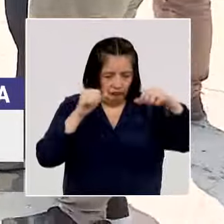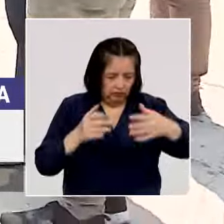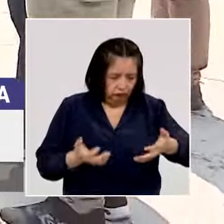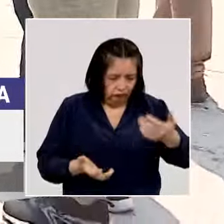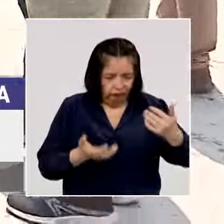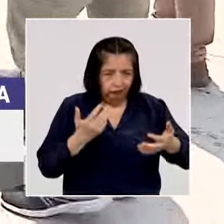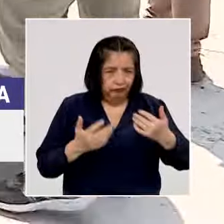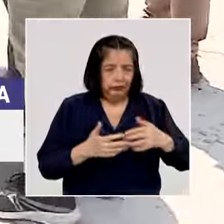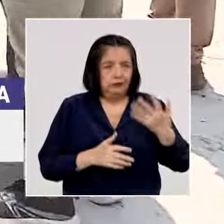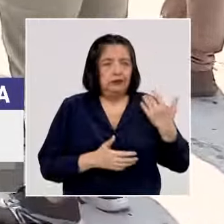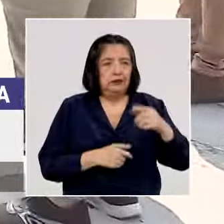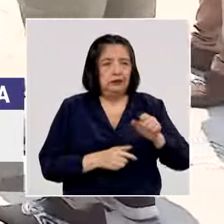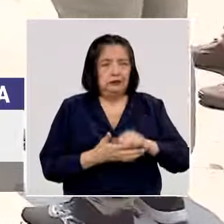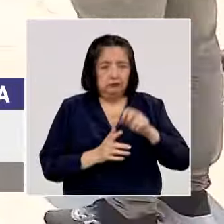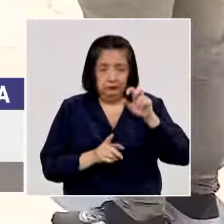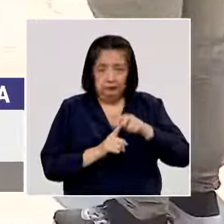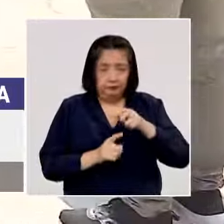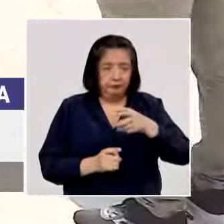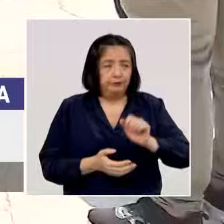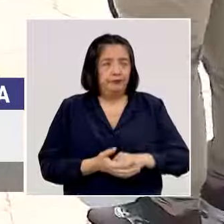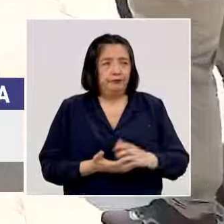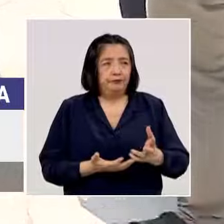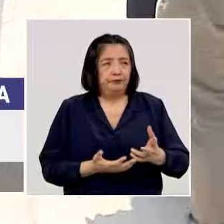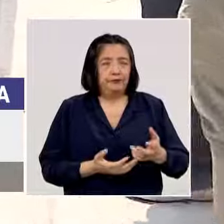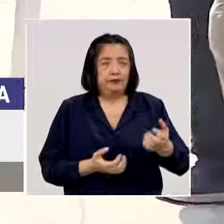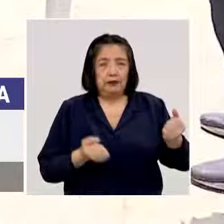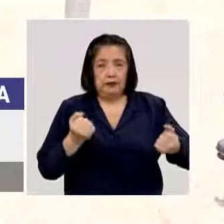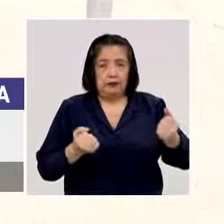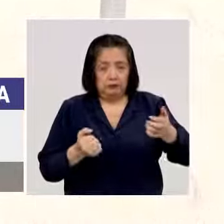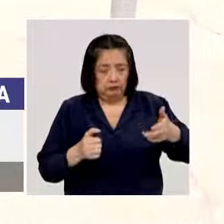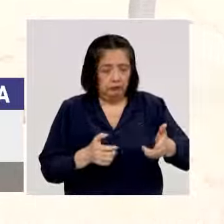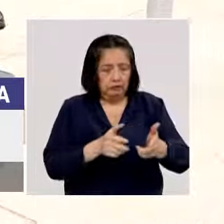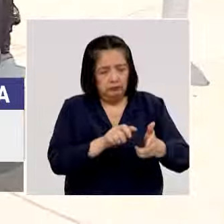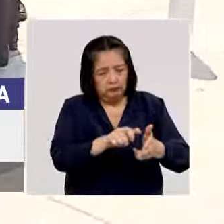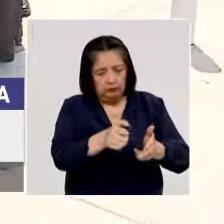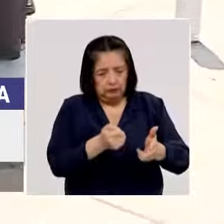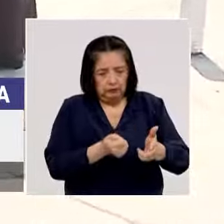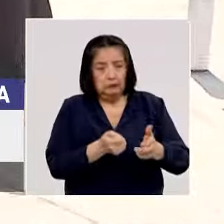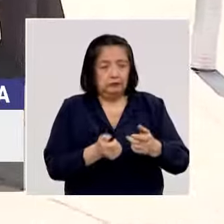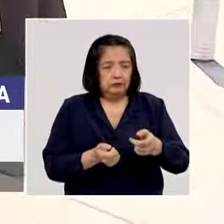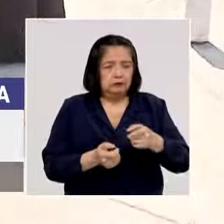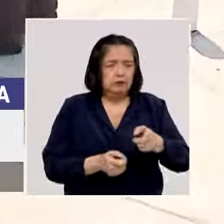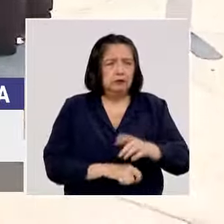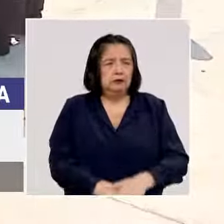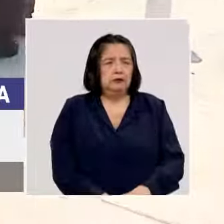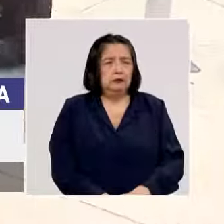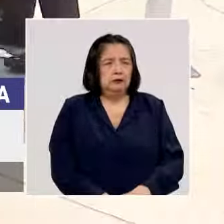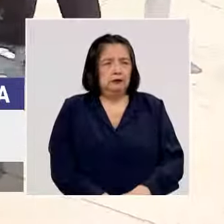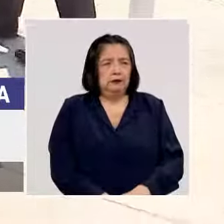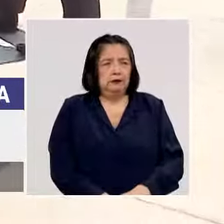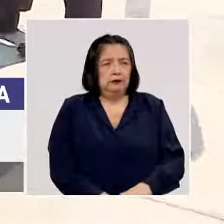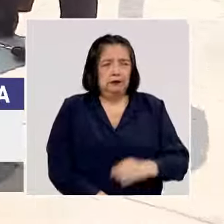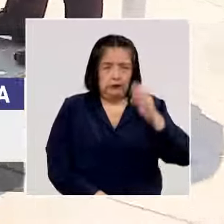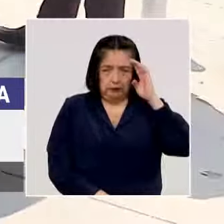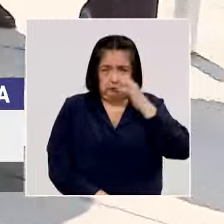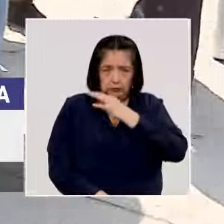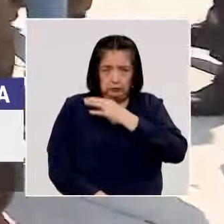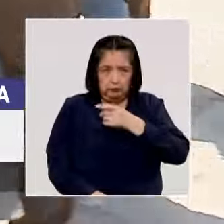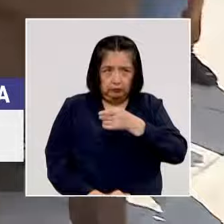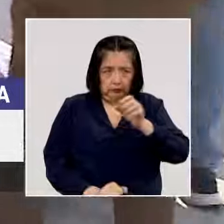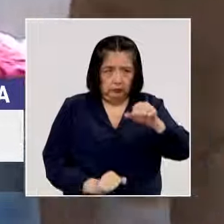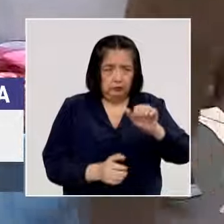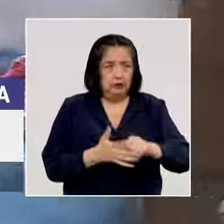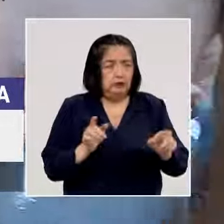unos minutos, y lo que identificábamos también es que en la guantera de este vehículo donde se venía desplazando el coronel Martín